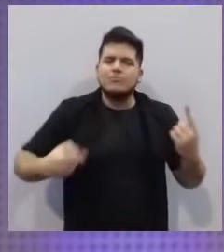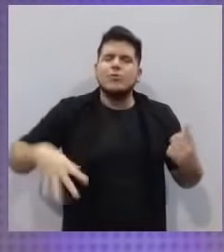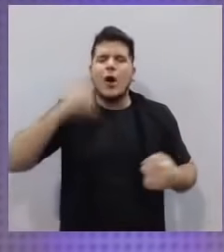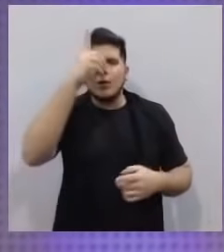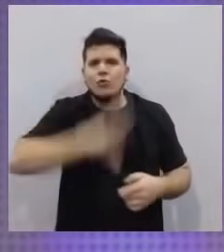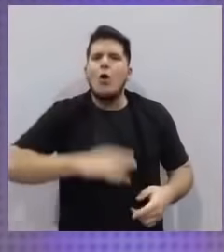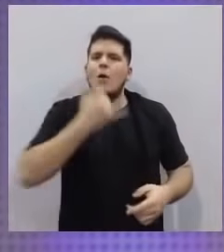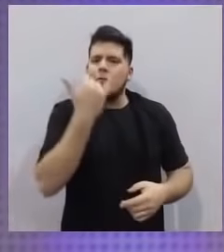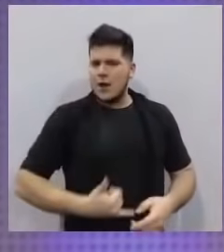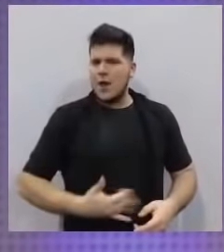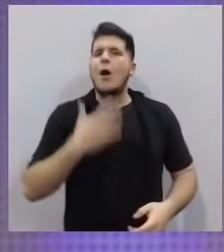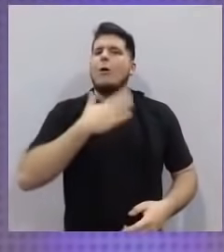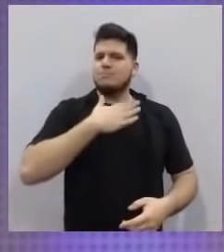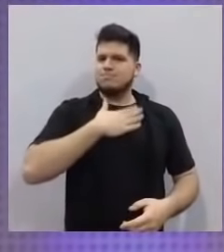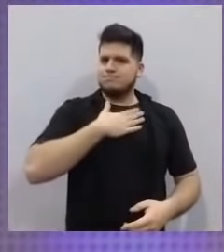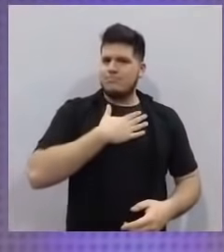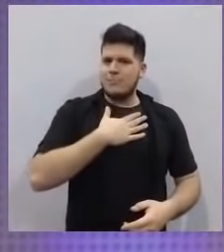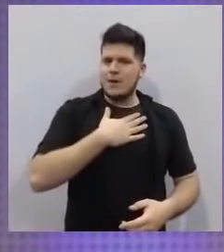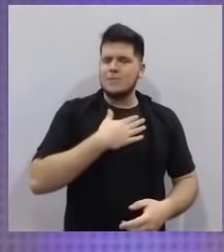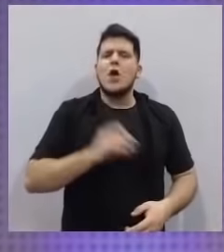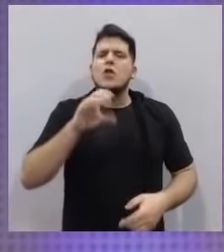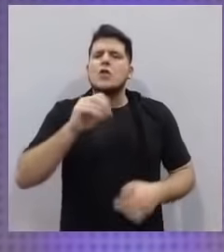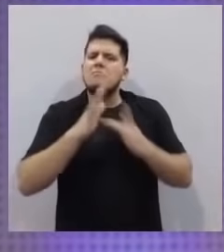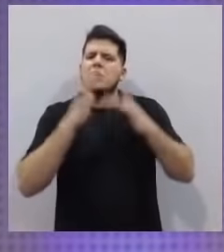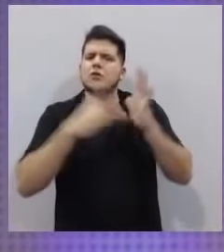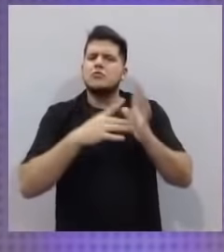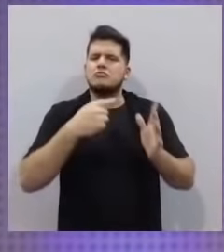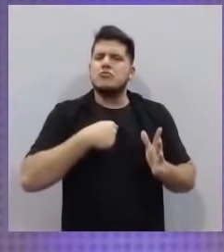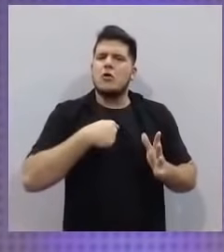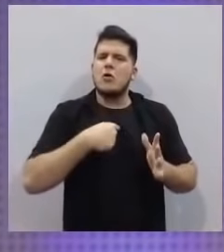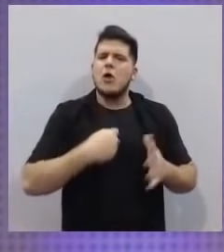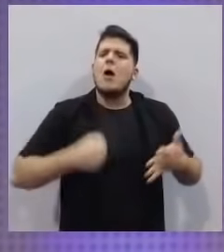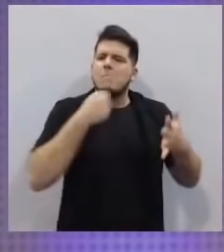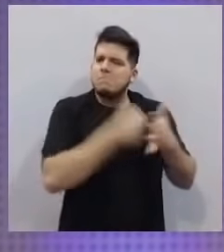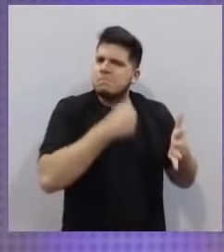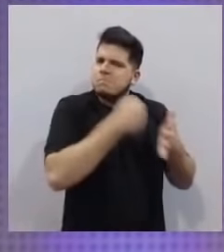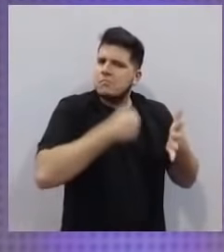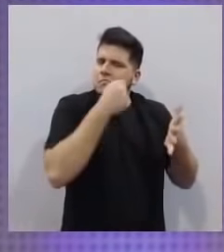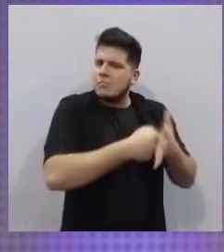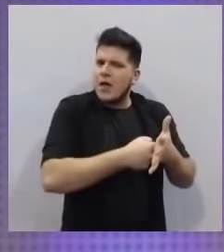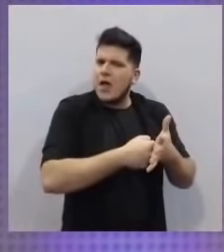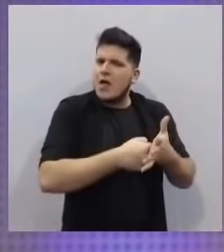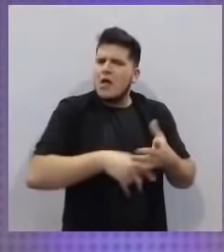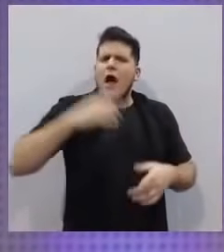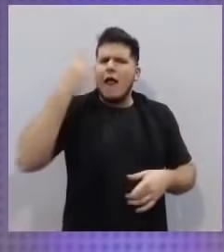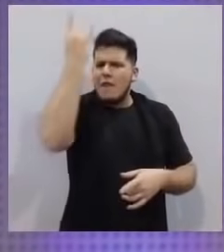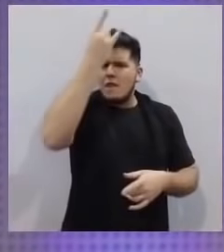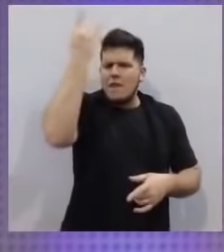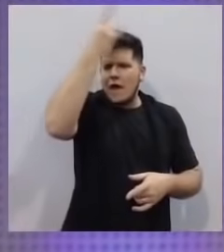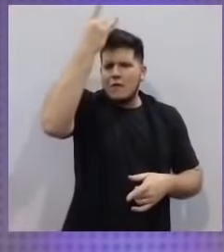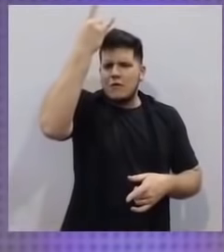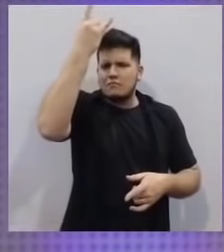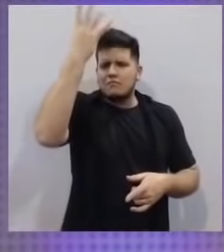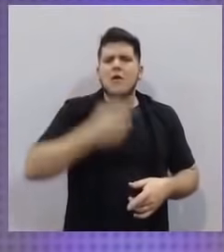jesús yo me opongo a todo pensamiento que las tinieblas sueltan de